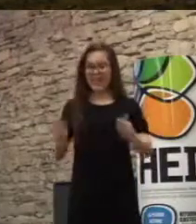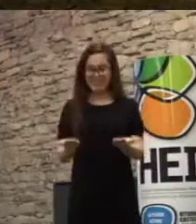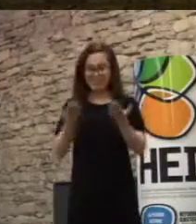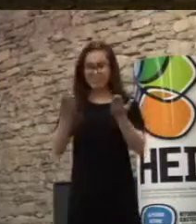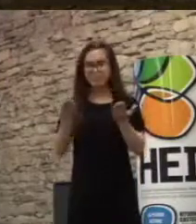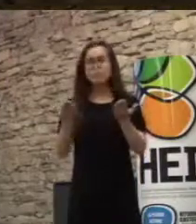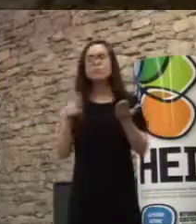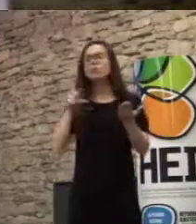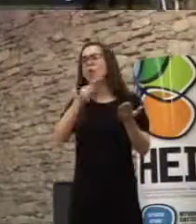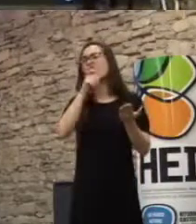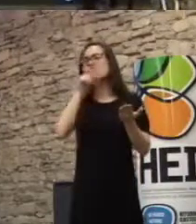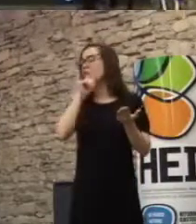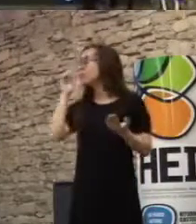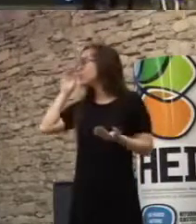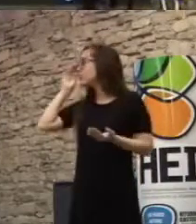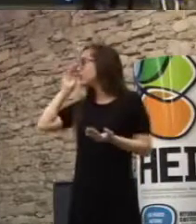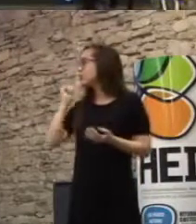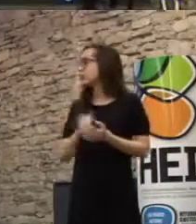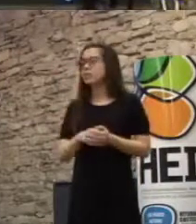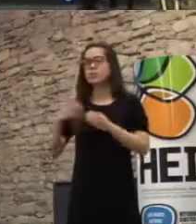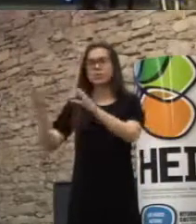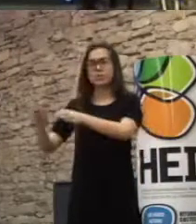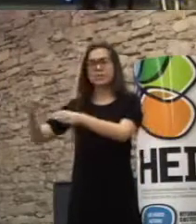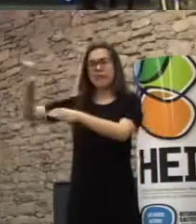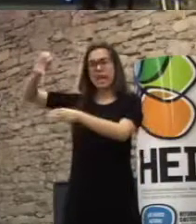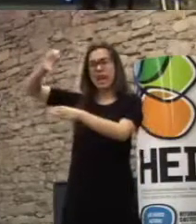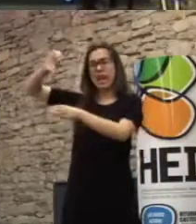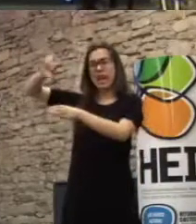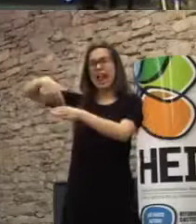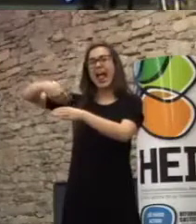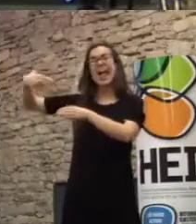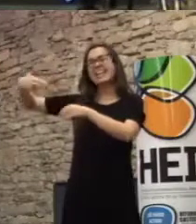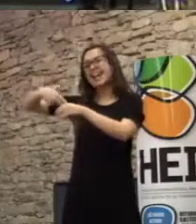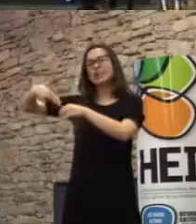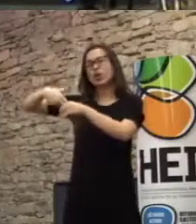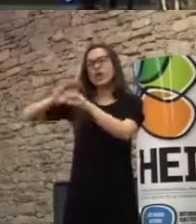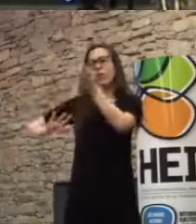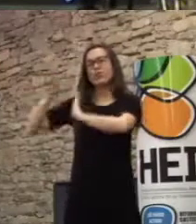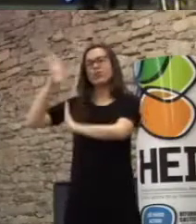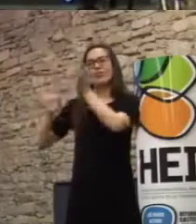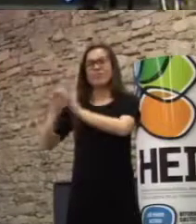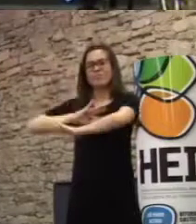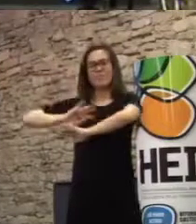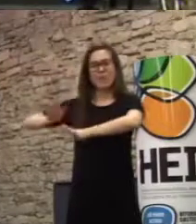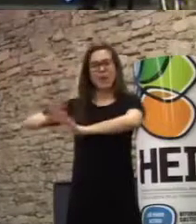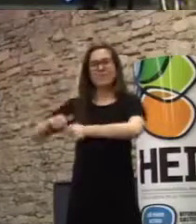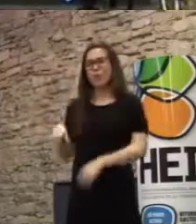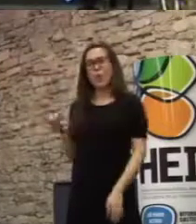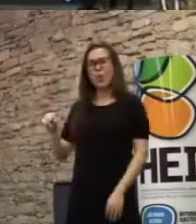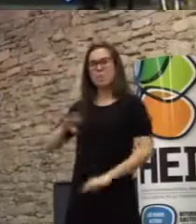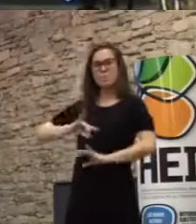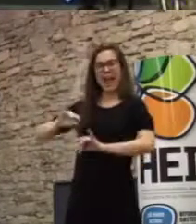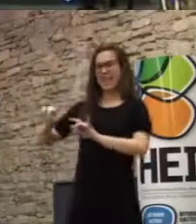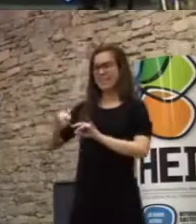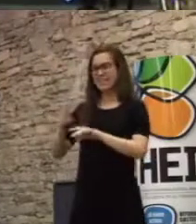manera se coge una lata de gasolina y se prende fuego ok ese es el uso de la actriz no tiene otros porque porque si te